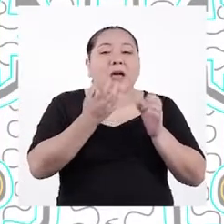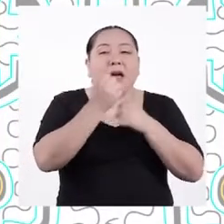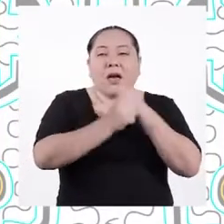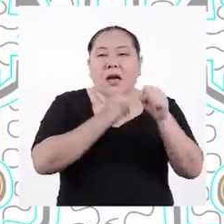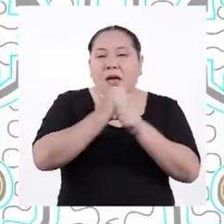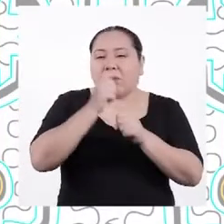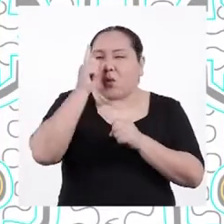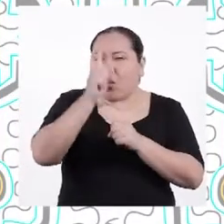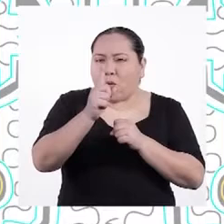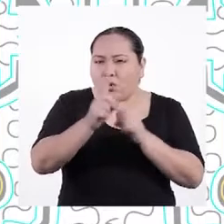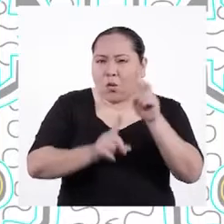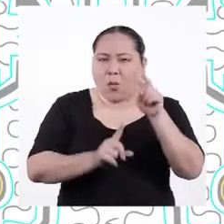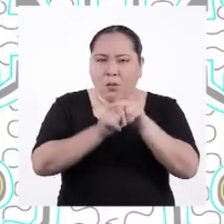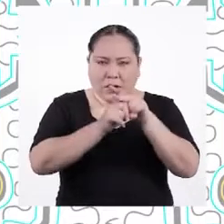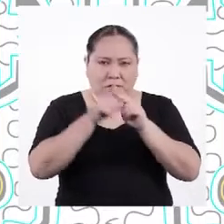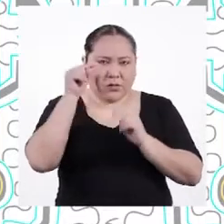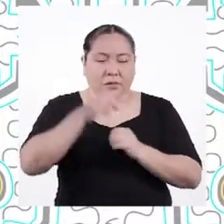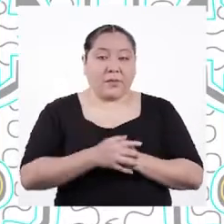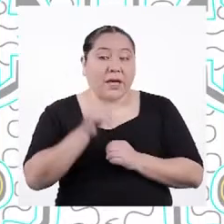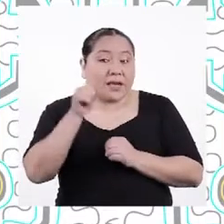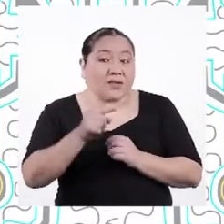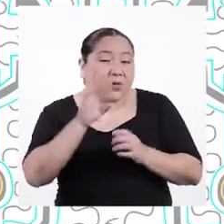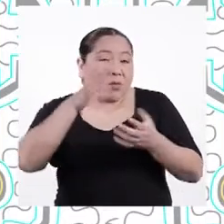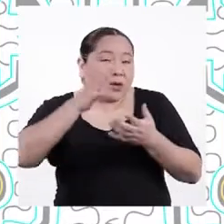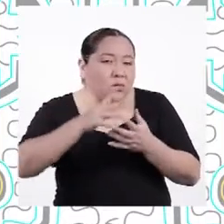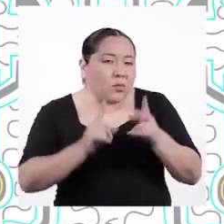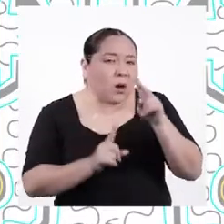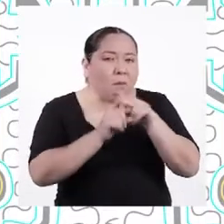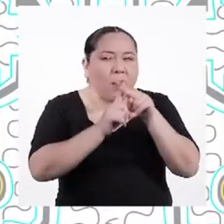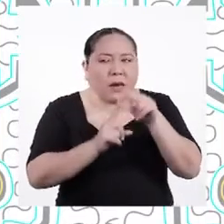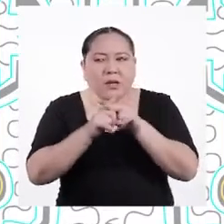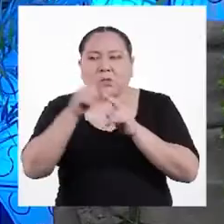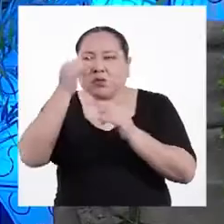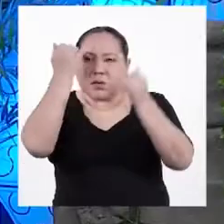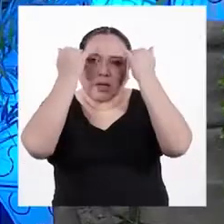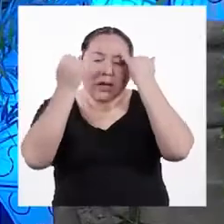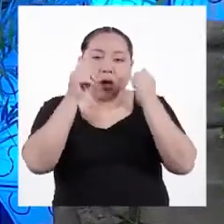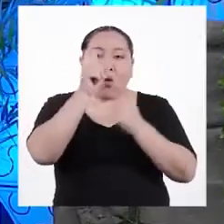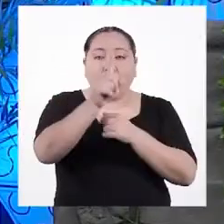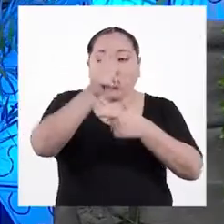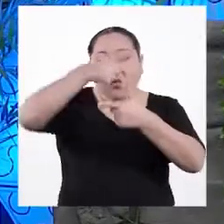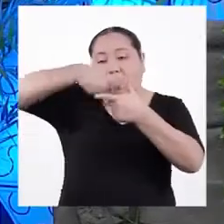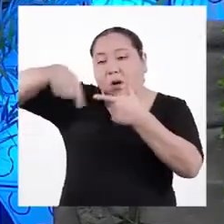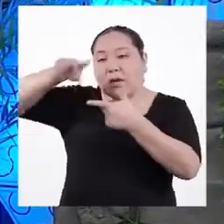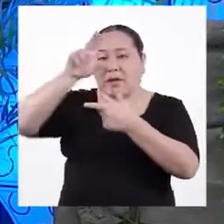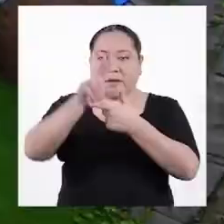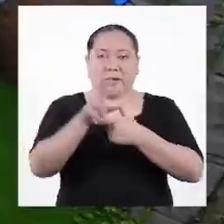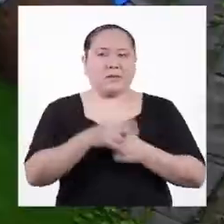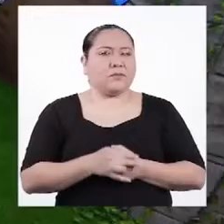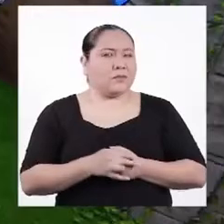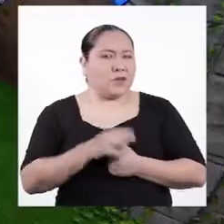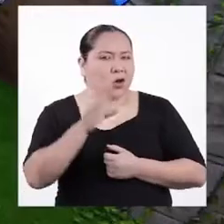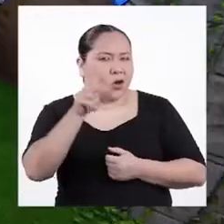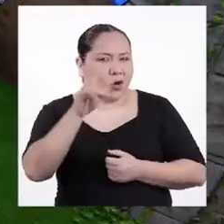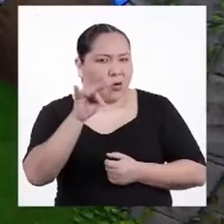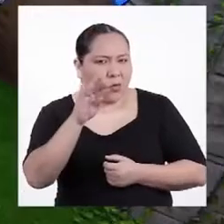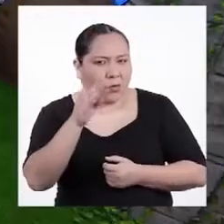niño. Eso nos daría una frecuencia relativa de 1 entre 13. Cubi, ¿nos ayudas?